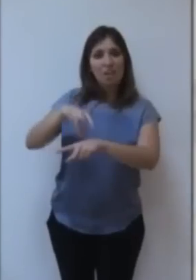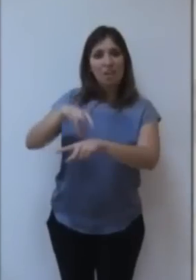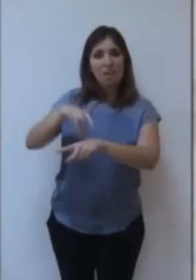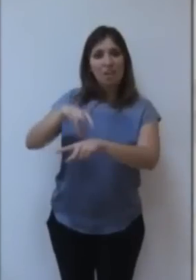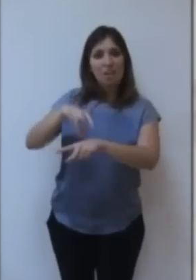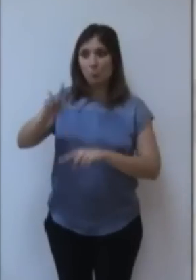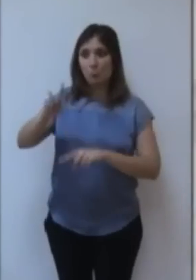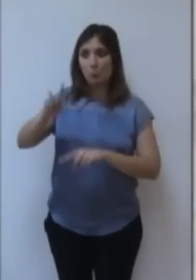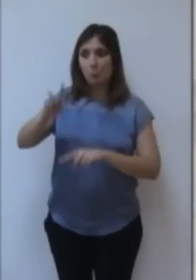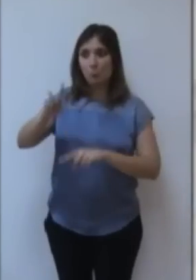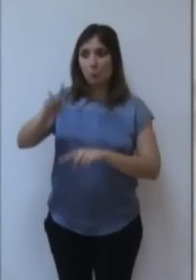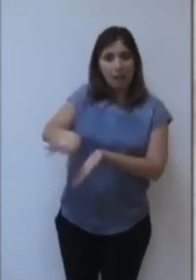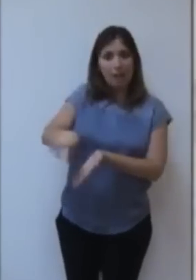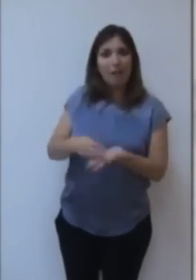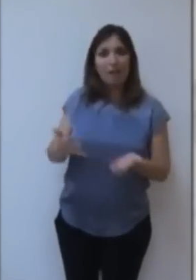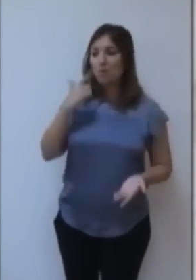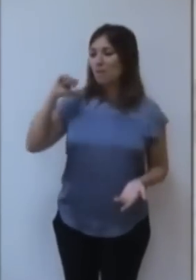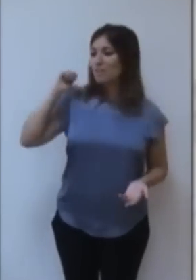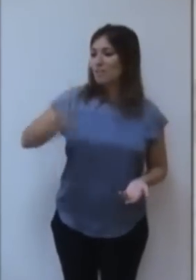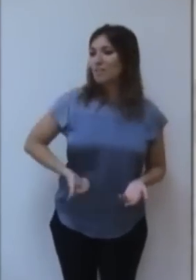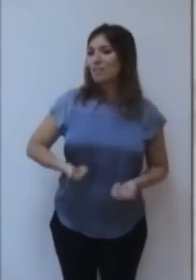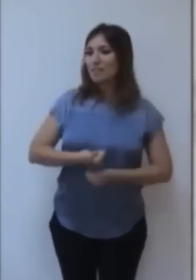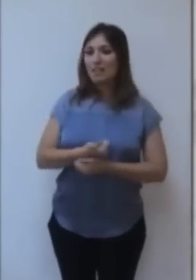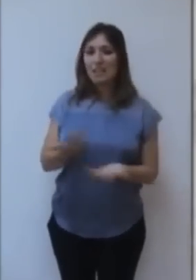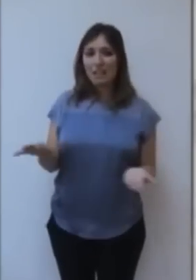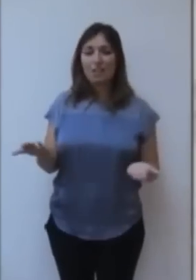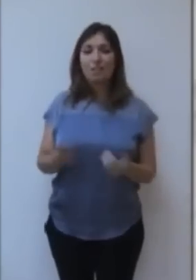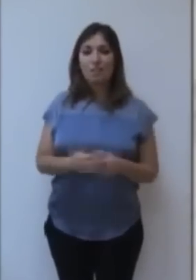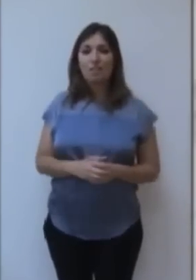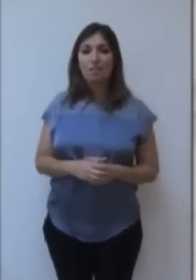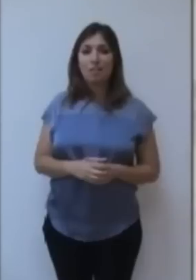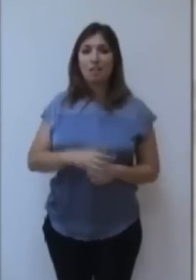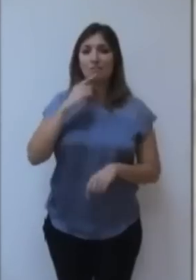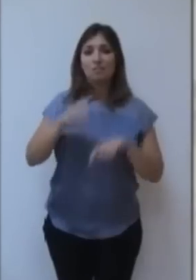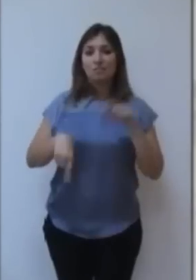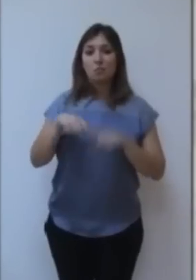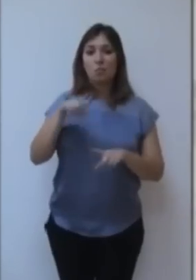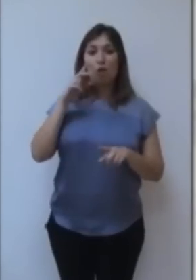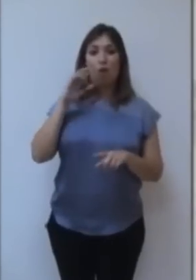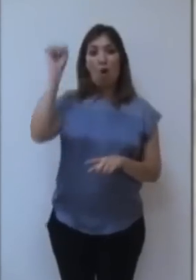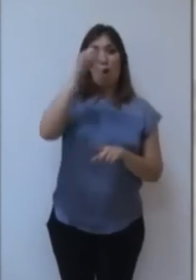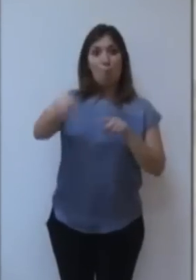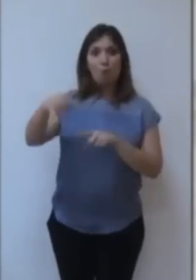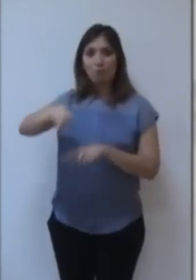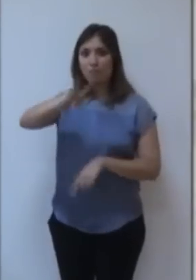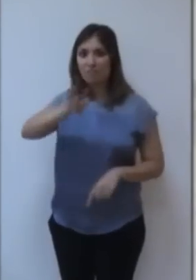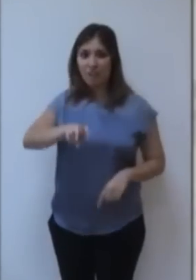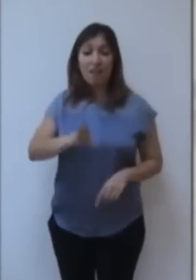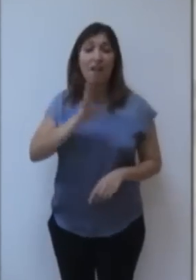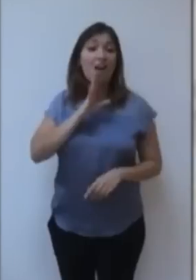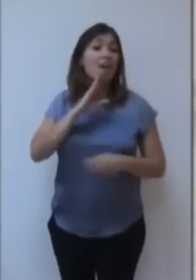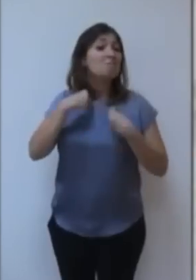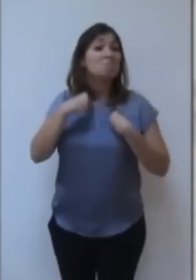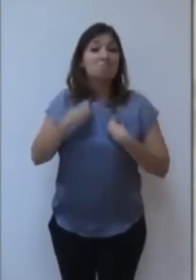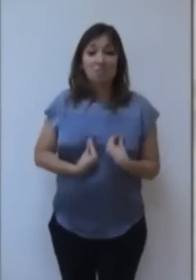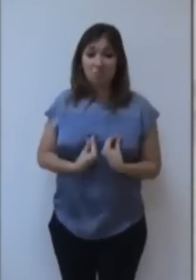¿no?, de riqueza, ¿no?, a los distintos puntos de vista. Volvemos siempre a lo mismo,